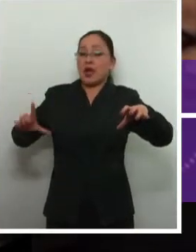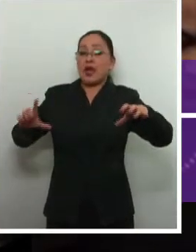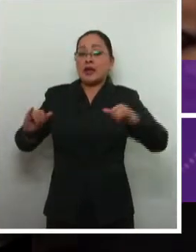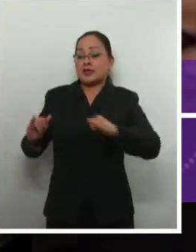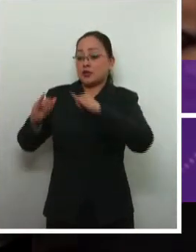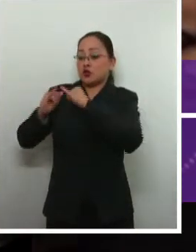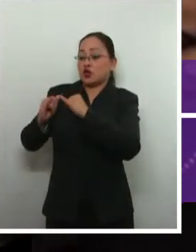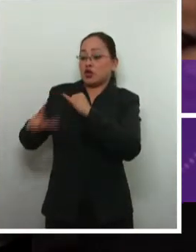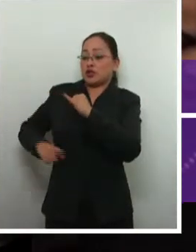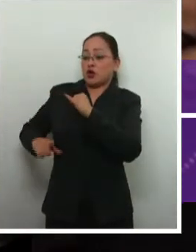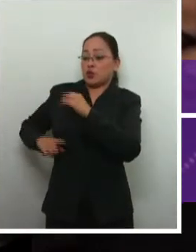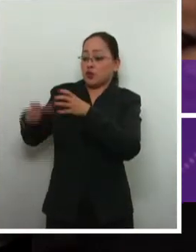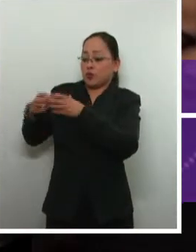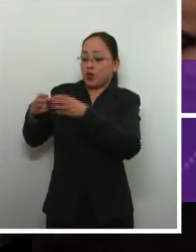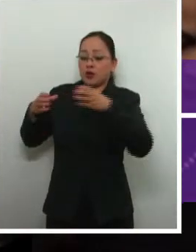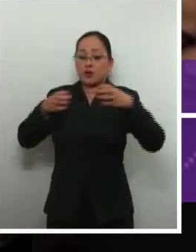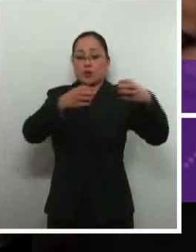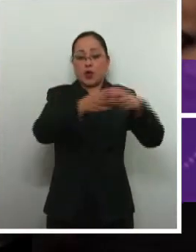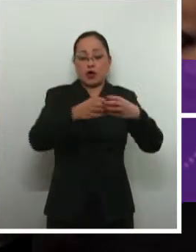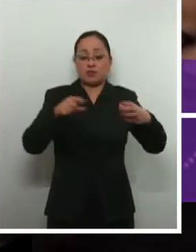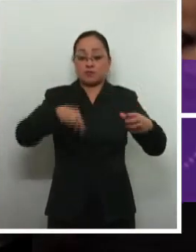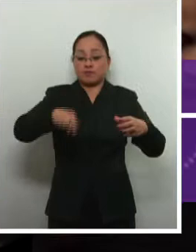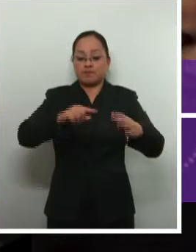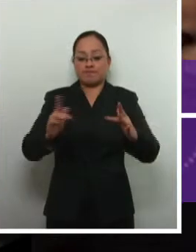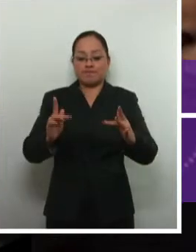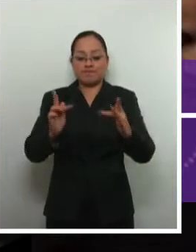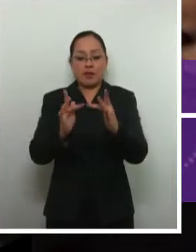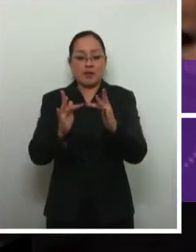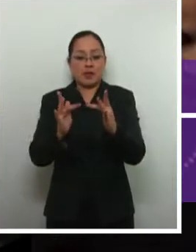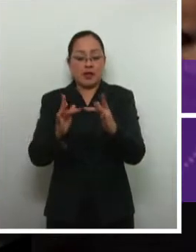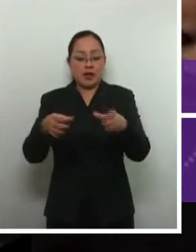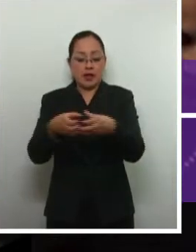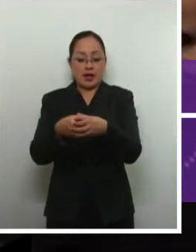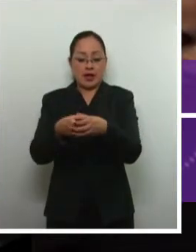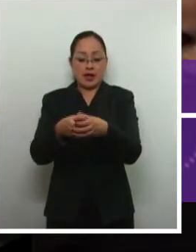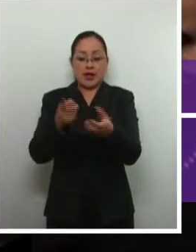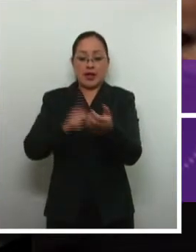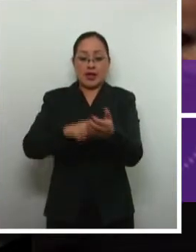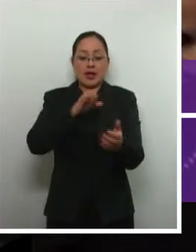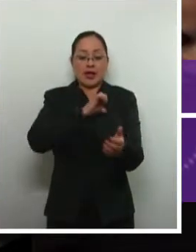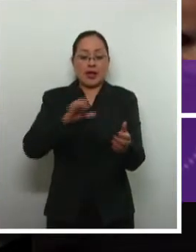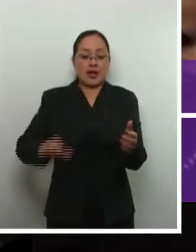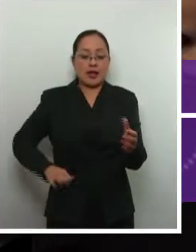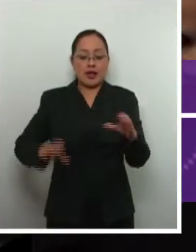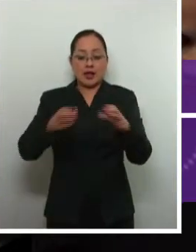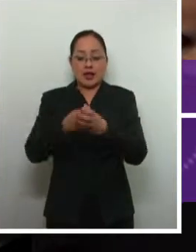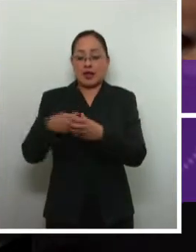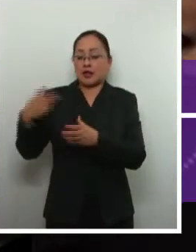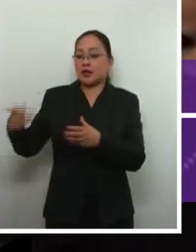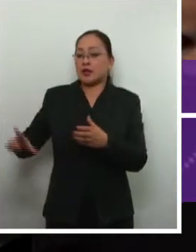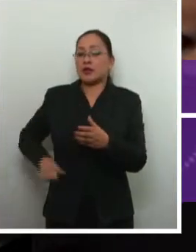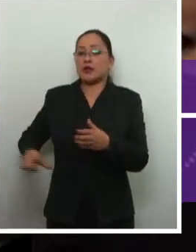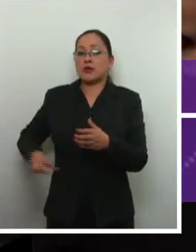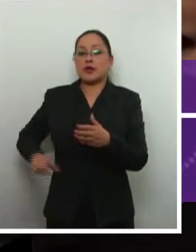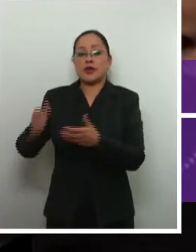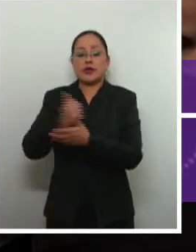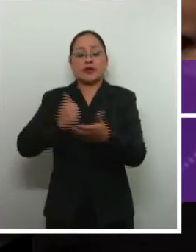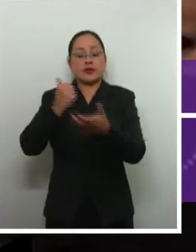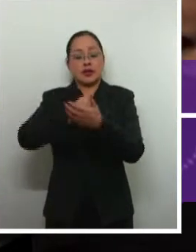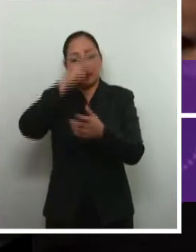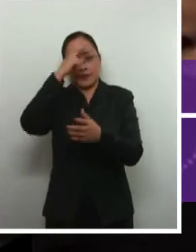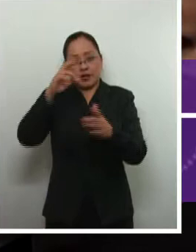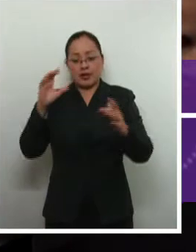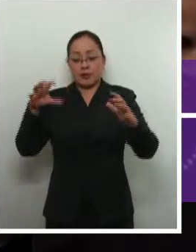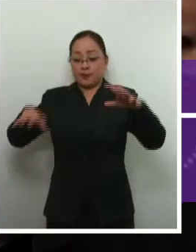gobierno que estamos estableciendo en la Constitución, como son las alcaldías y el propio gobierno de la Ciudad de